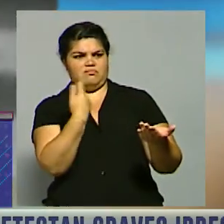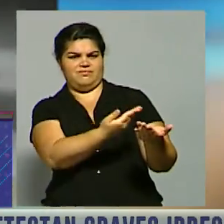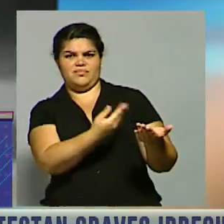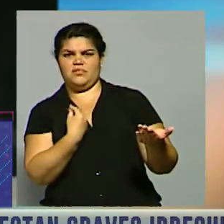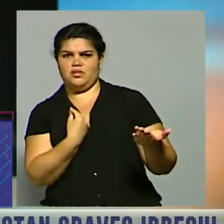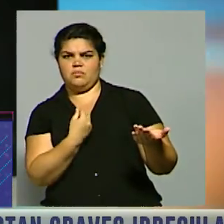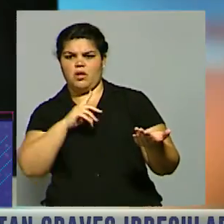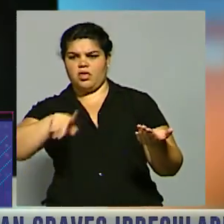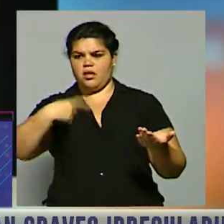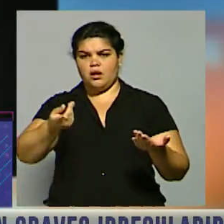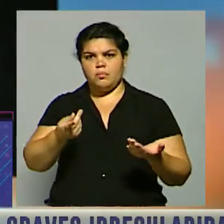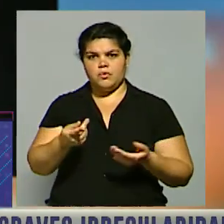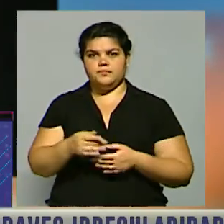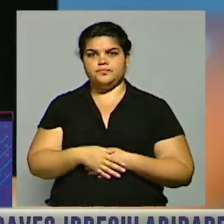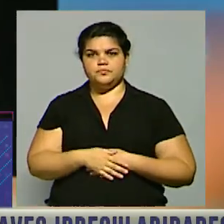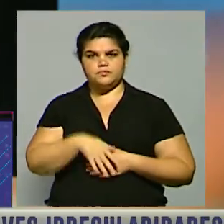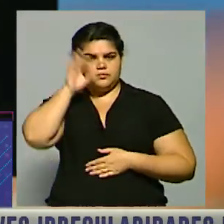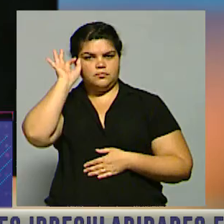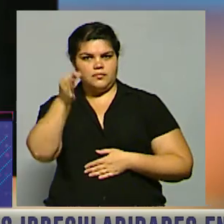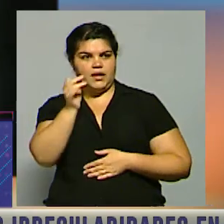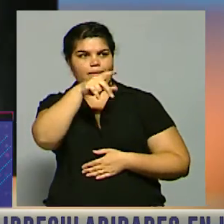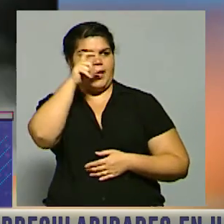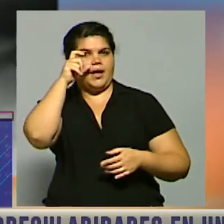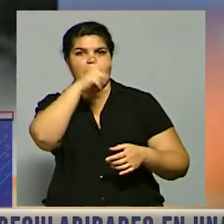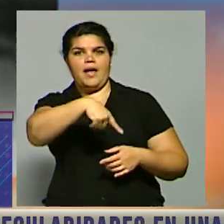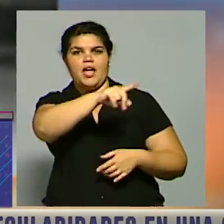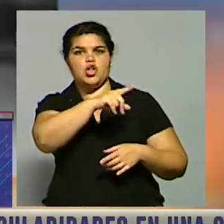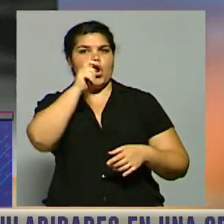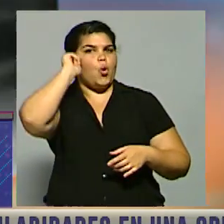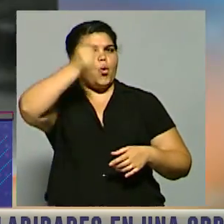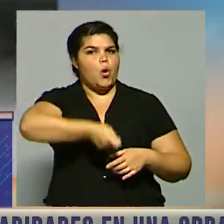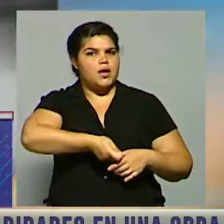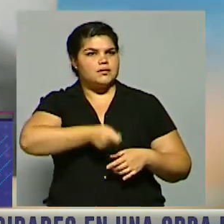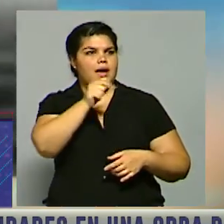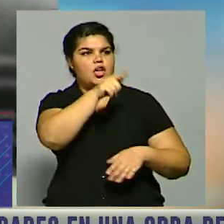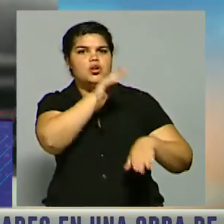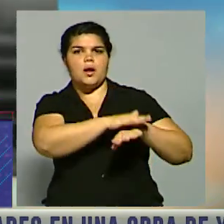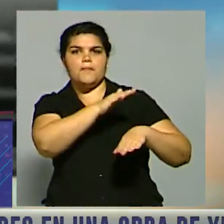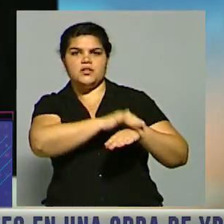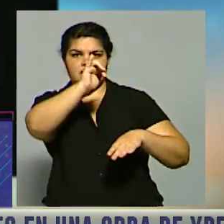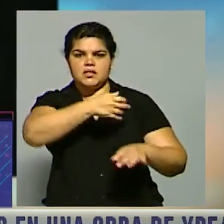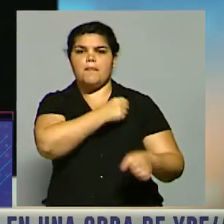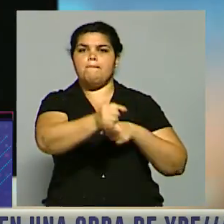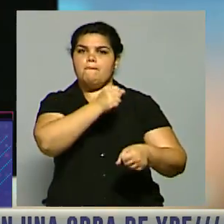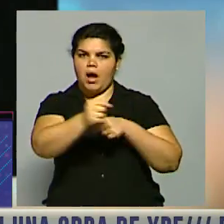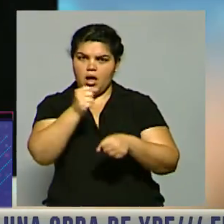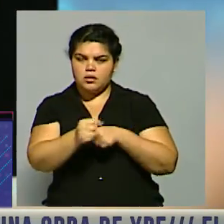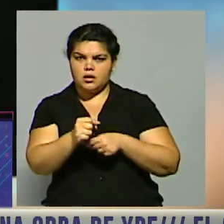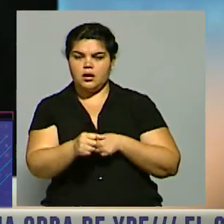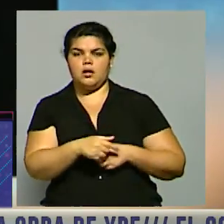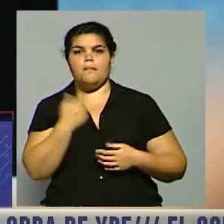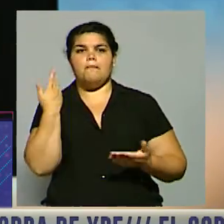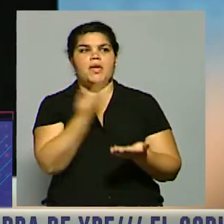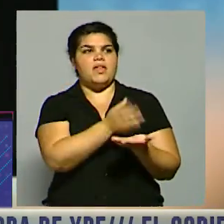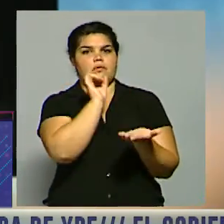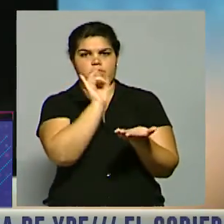lo que fue el proceso de reconocimiento de estos jueces como genocidas, de pedir la destitución, de acompañarla,